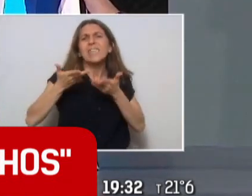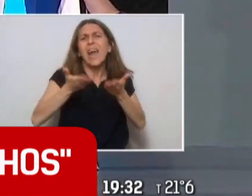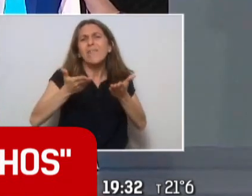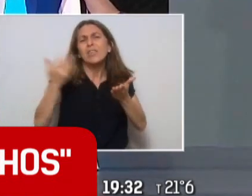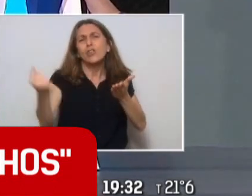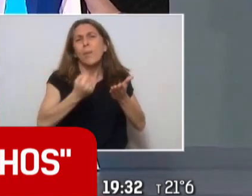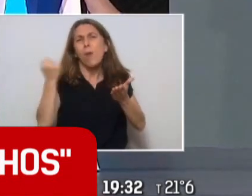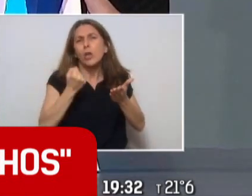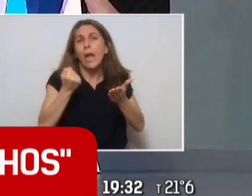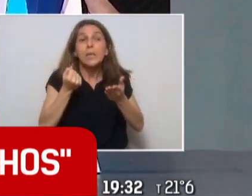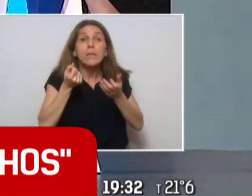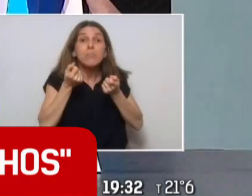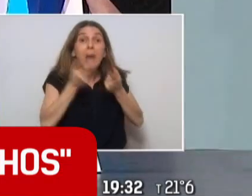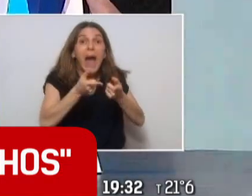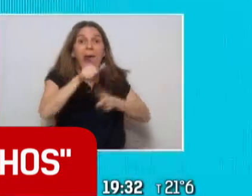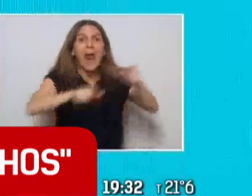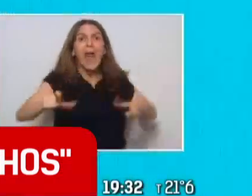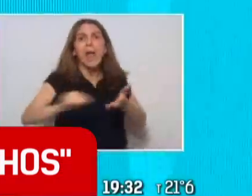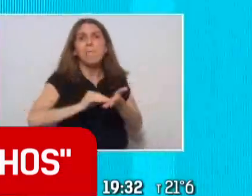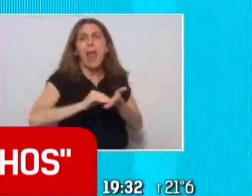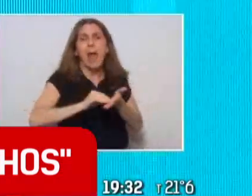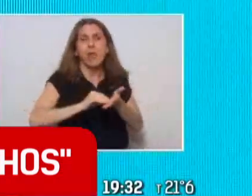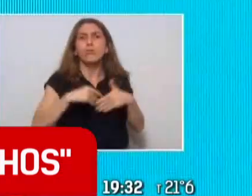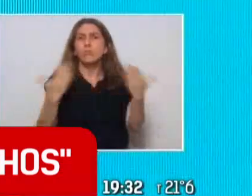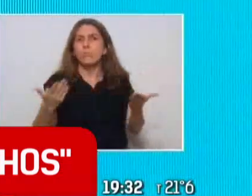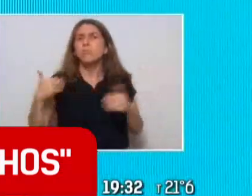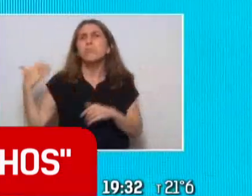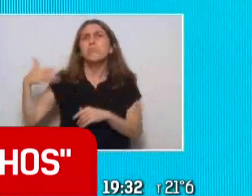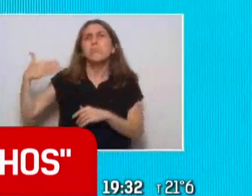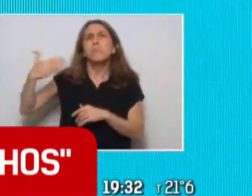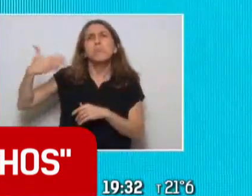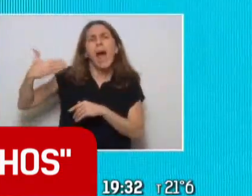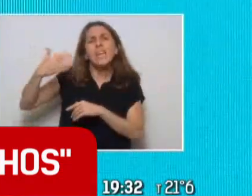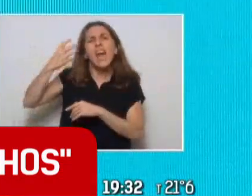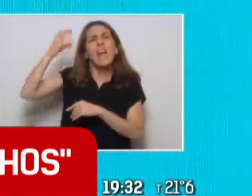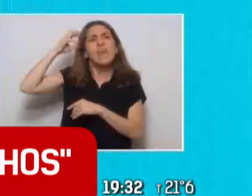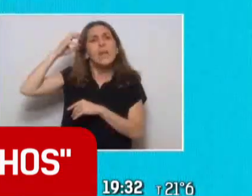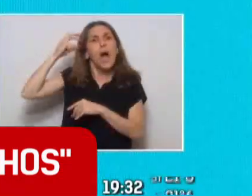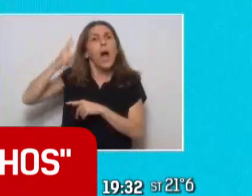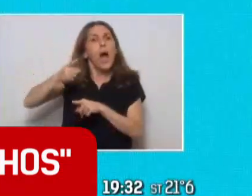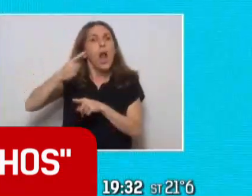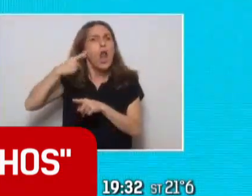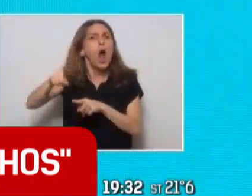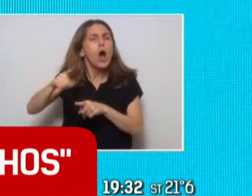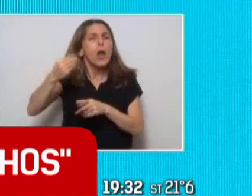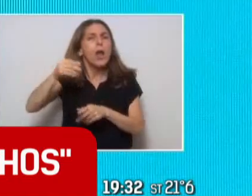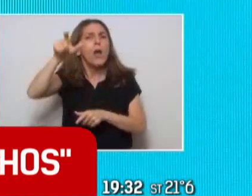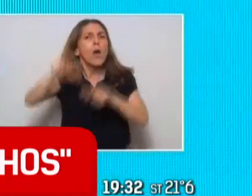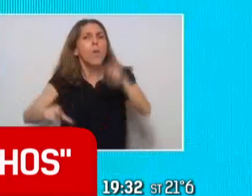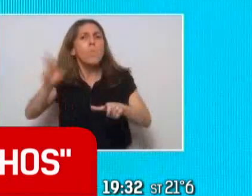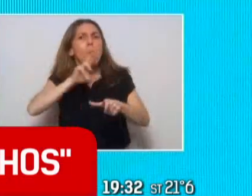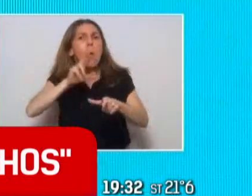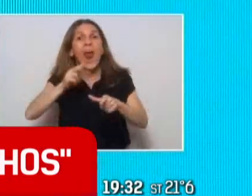importantísimos a los que trabajan. Después Evita garantizó el voto de las mujeres, que hasta